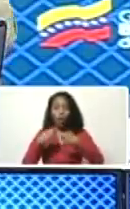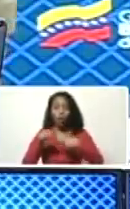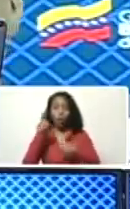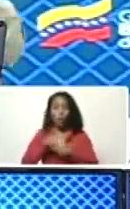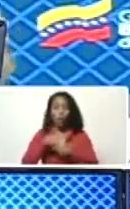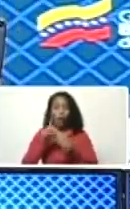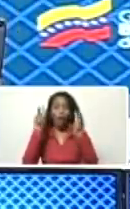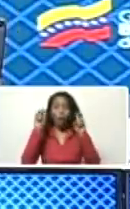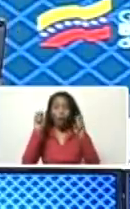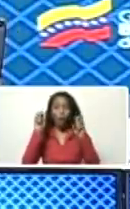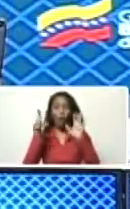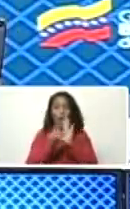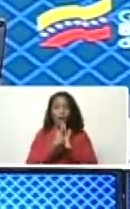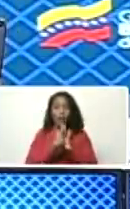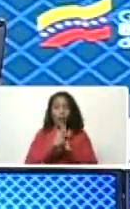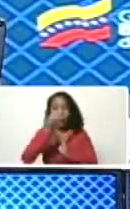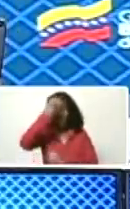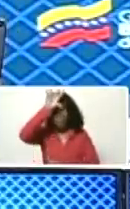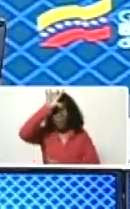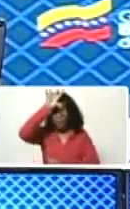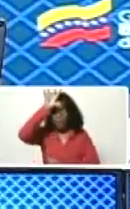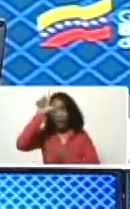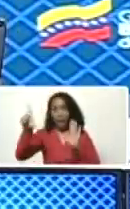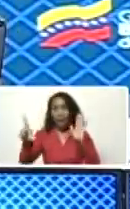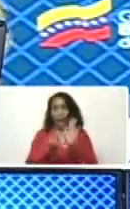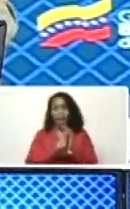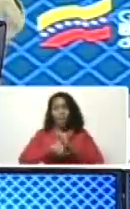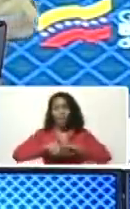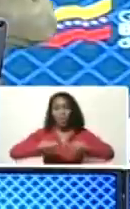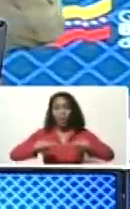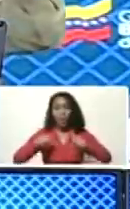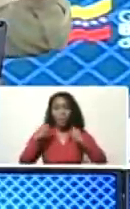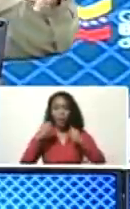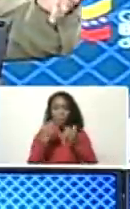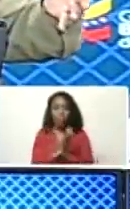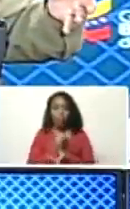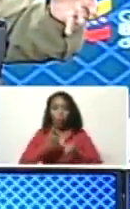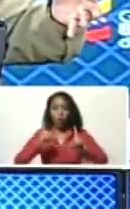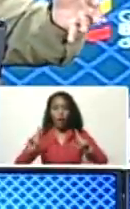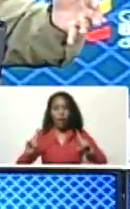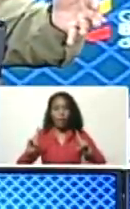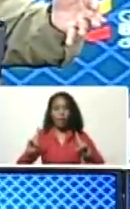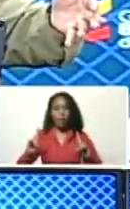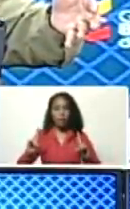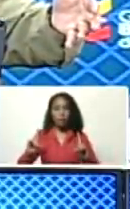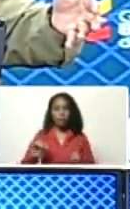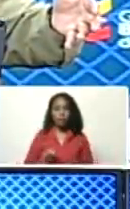nueva ley de minas, la ley de tierras para democratizar